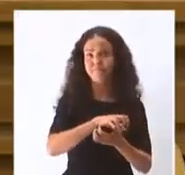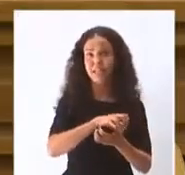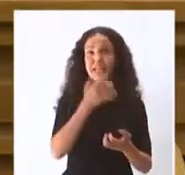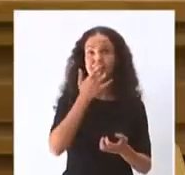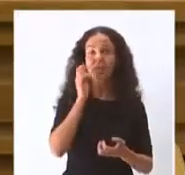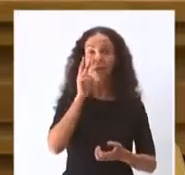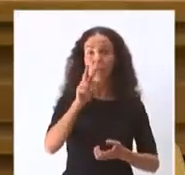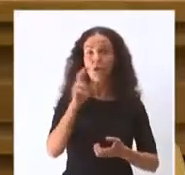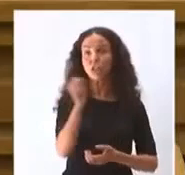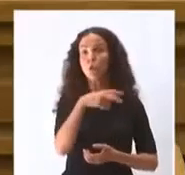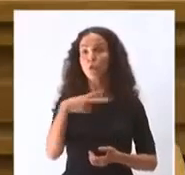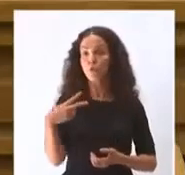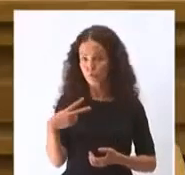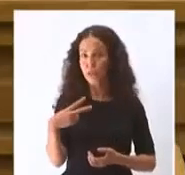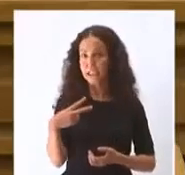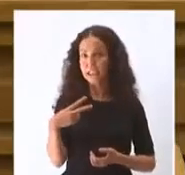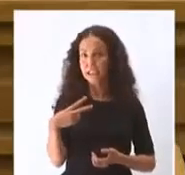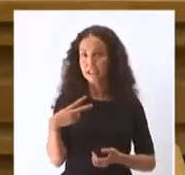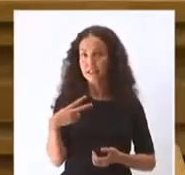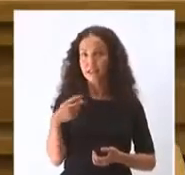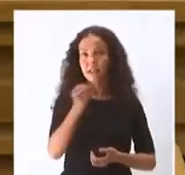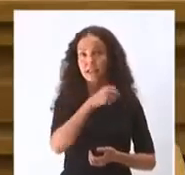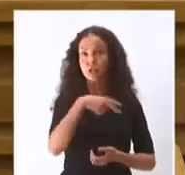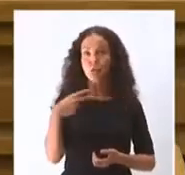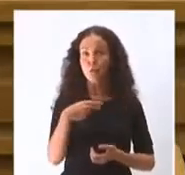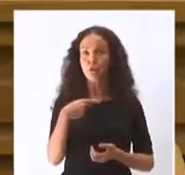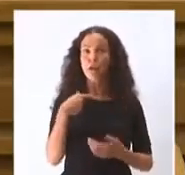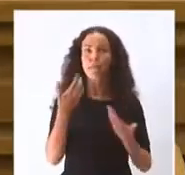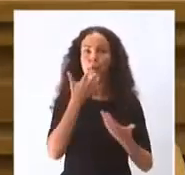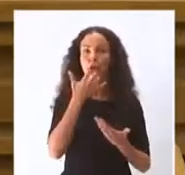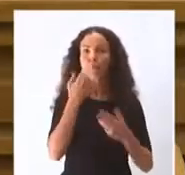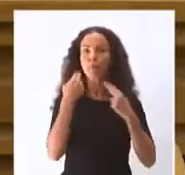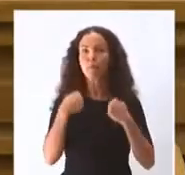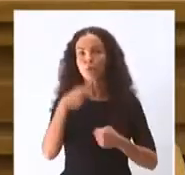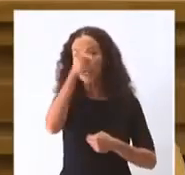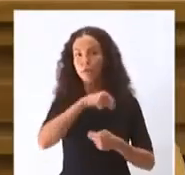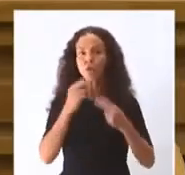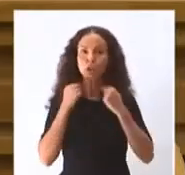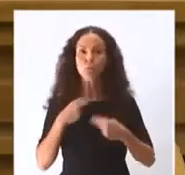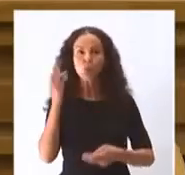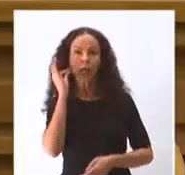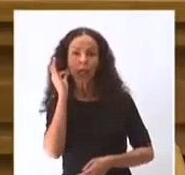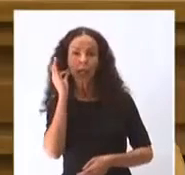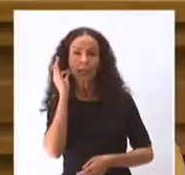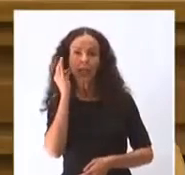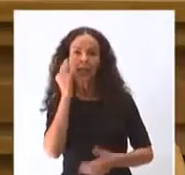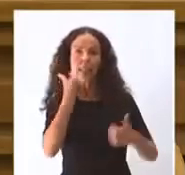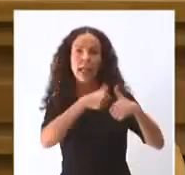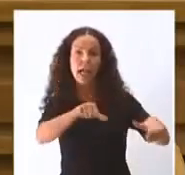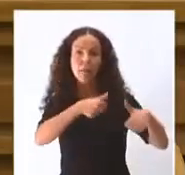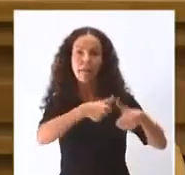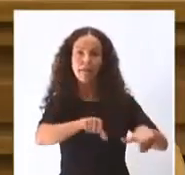resoluciones con resoluciones por ejemplo de diputados o diputadas de albacete